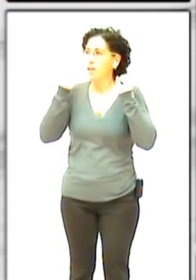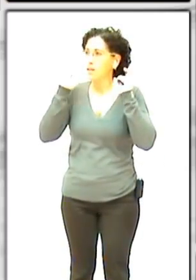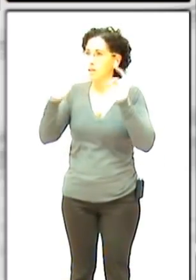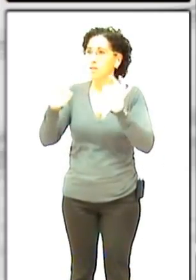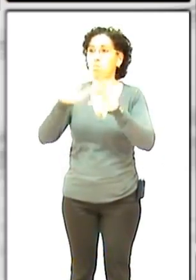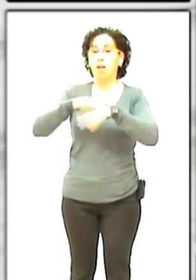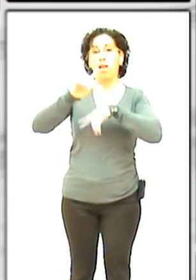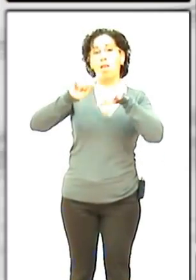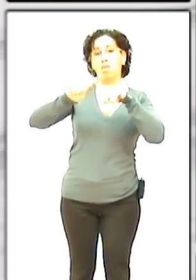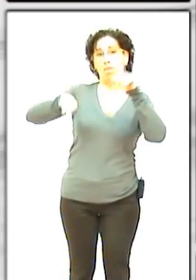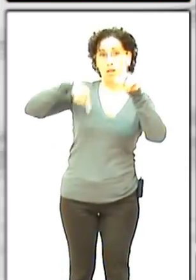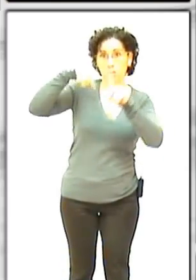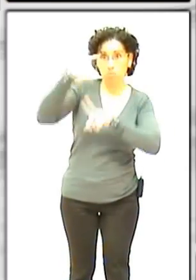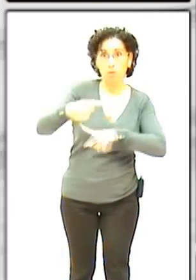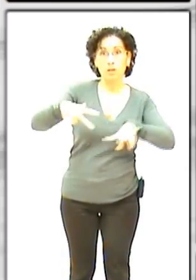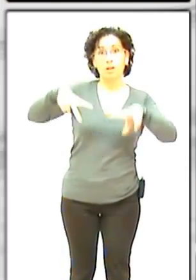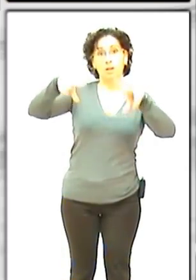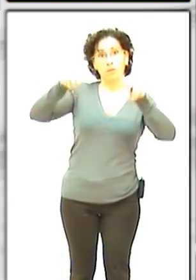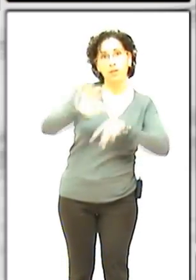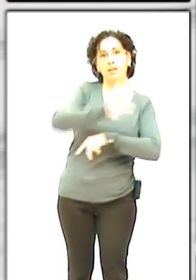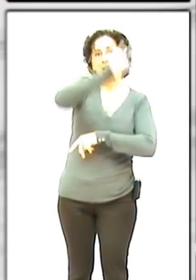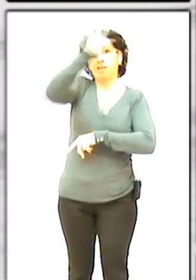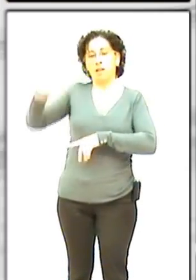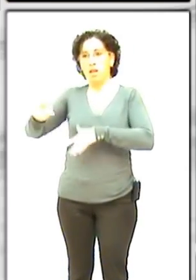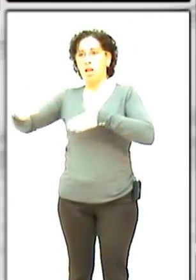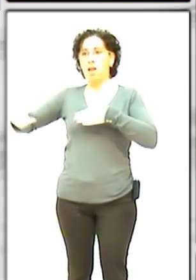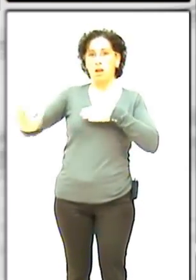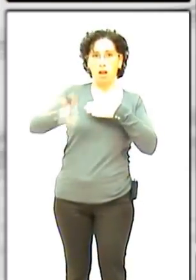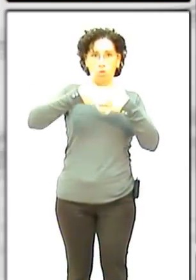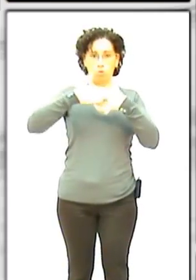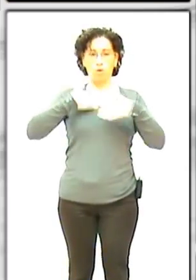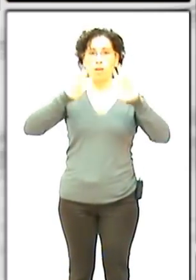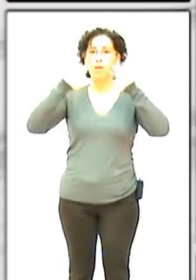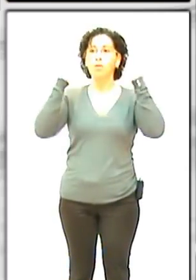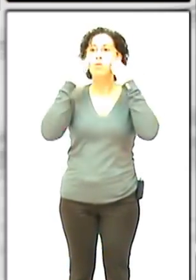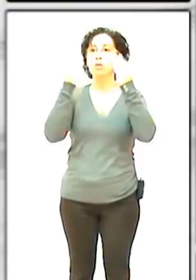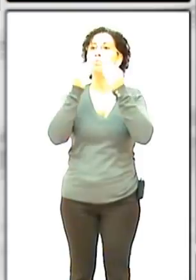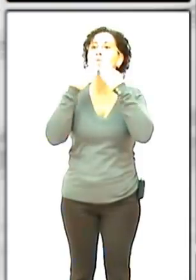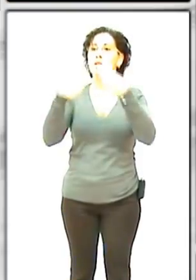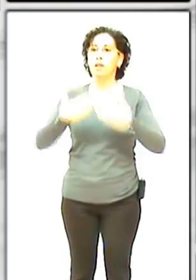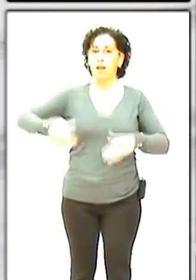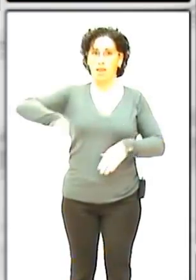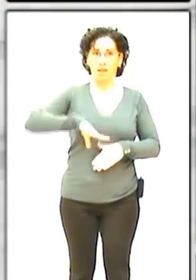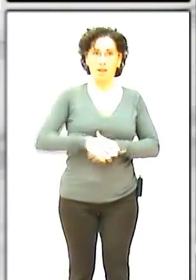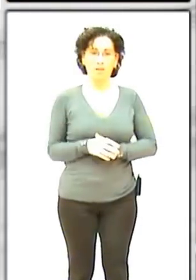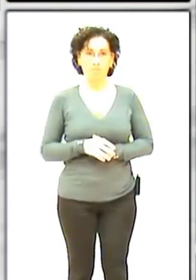posteriormente proceder a la clausura del Congreso. Muchas gracias a todos.